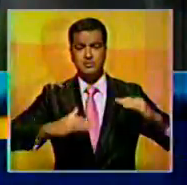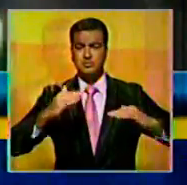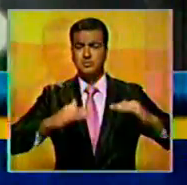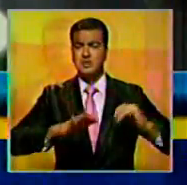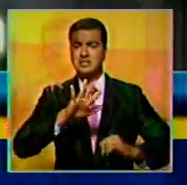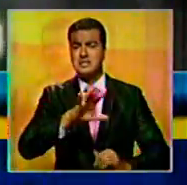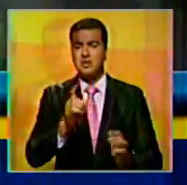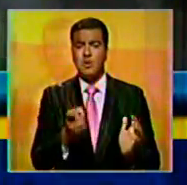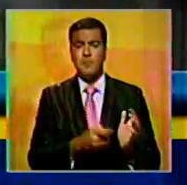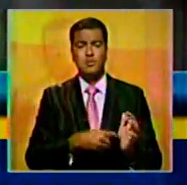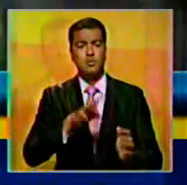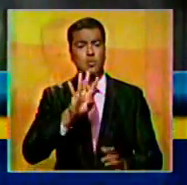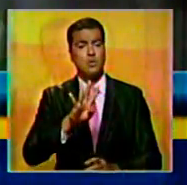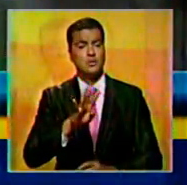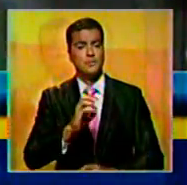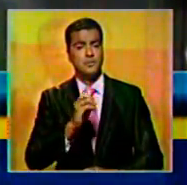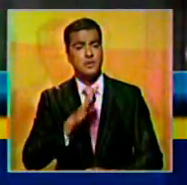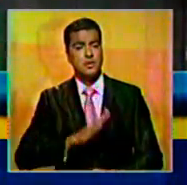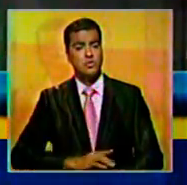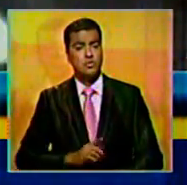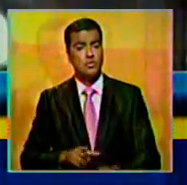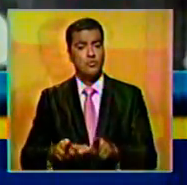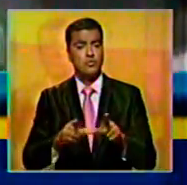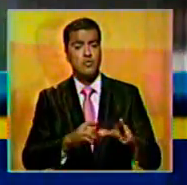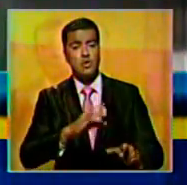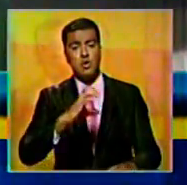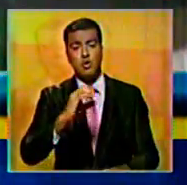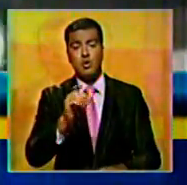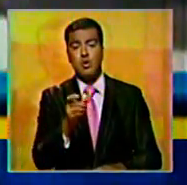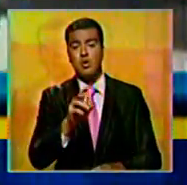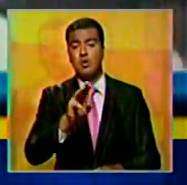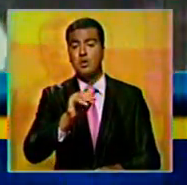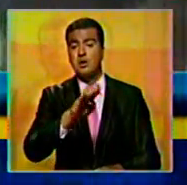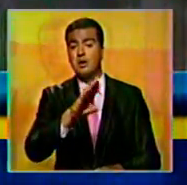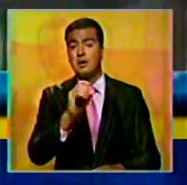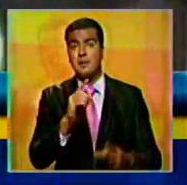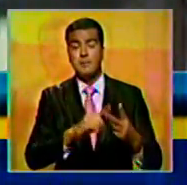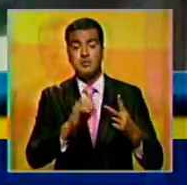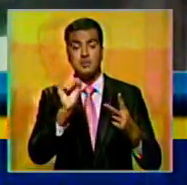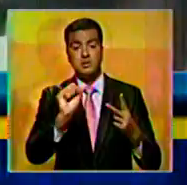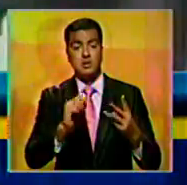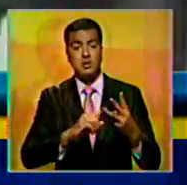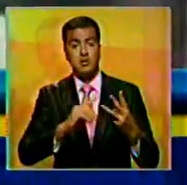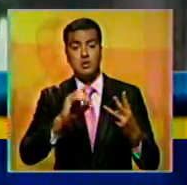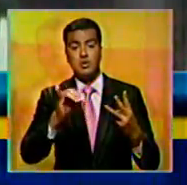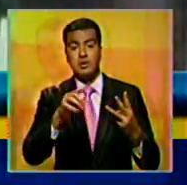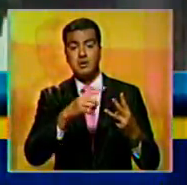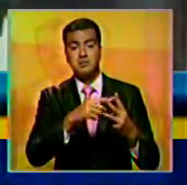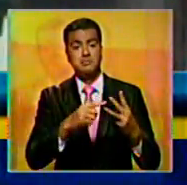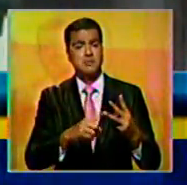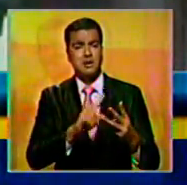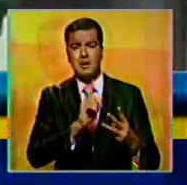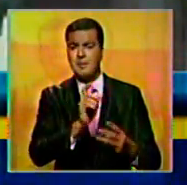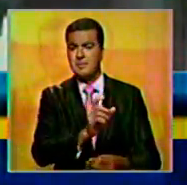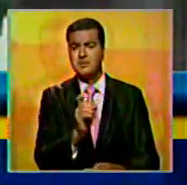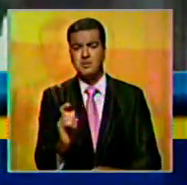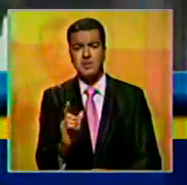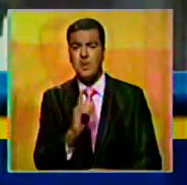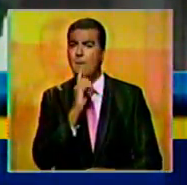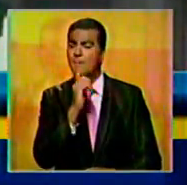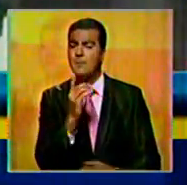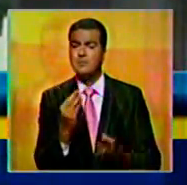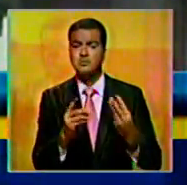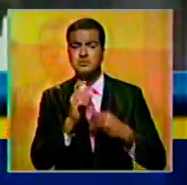5.4 sacudió las regiones de coquimbo Valparaíso Santiago y o'higins sin ocasionar víctimas o daños de